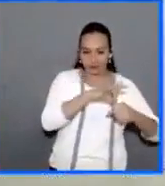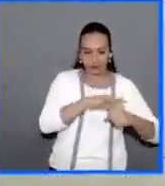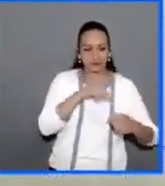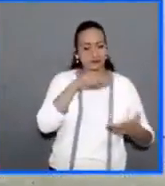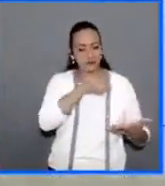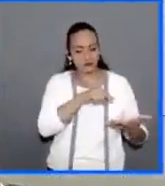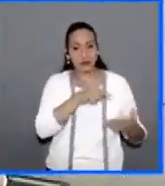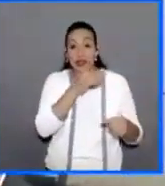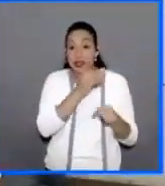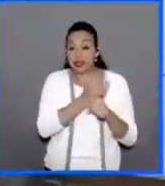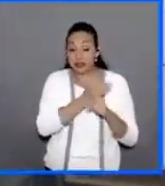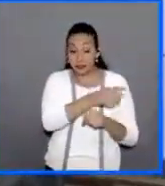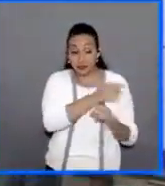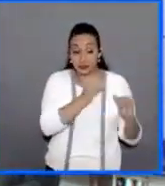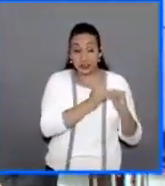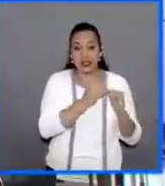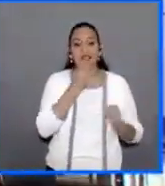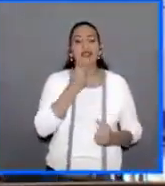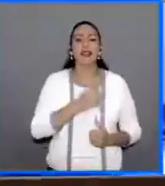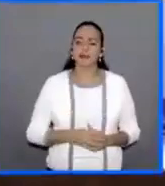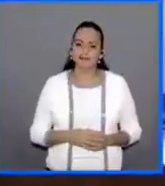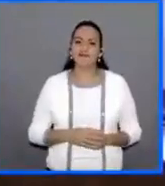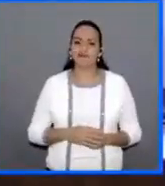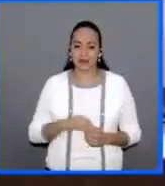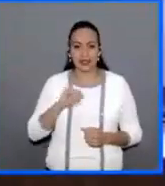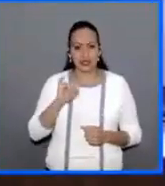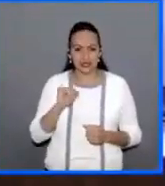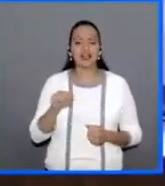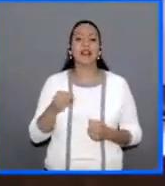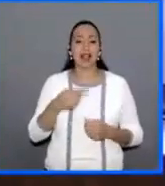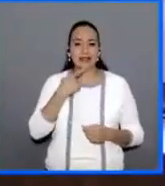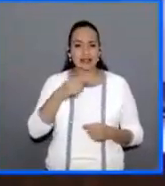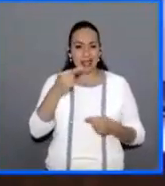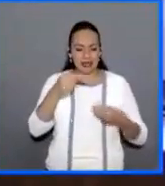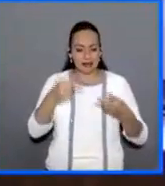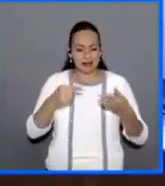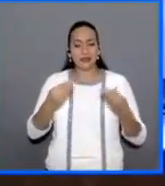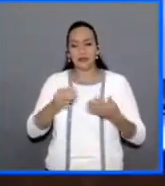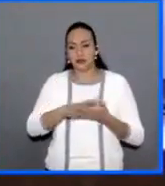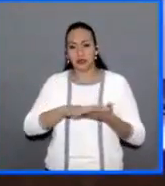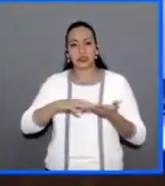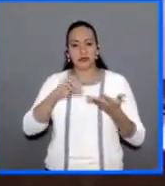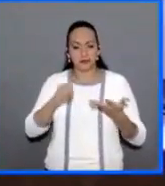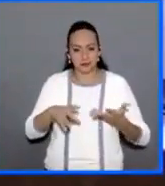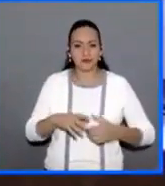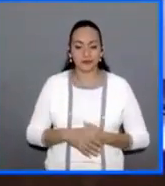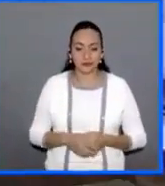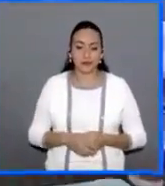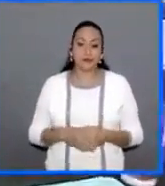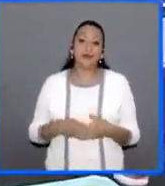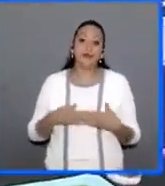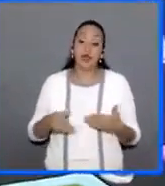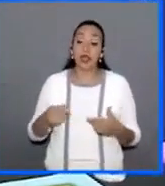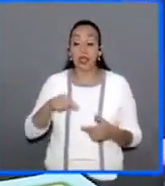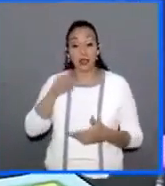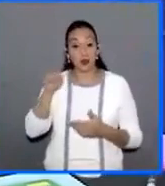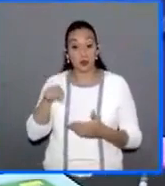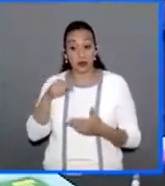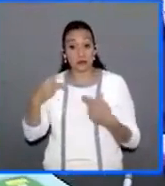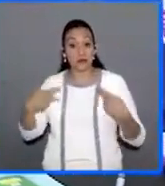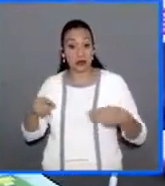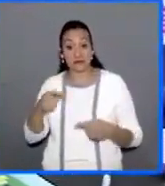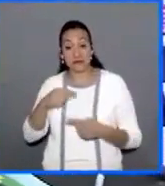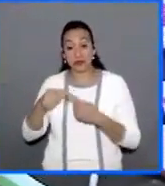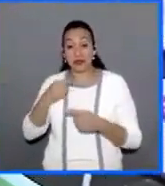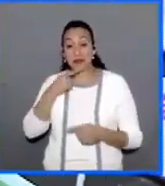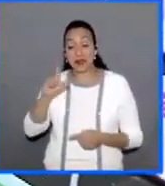momento ha confirmado el desechamiento que determinó la Autoridad Electoral Administrativa en 20 casos. Las denuncias tienen